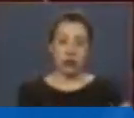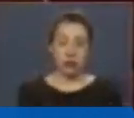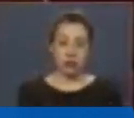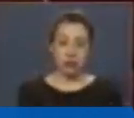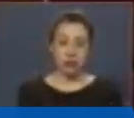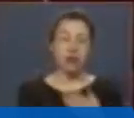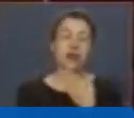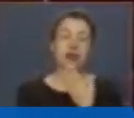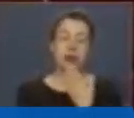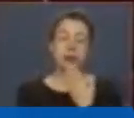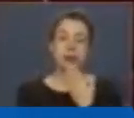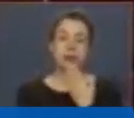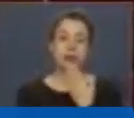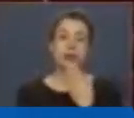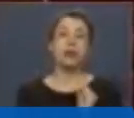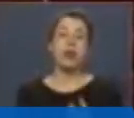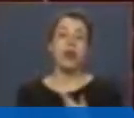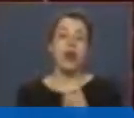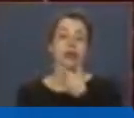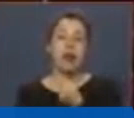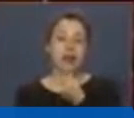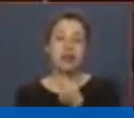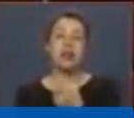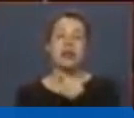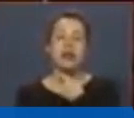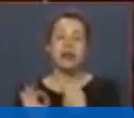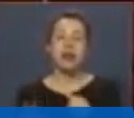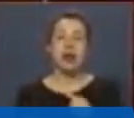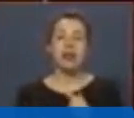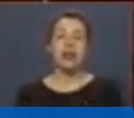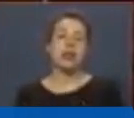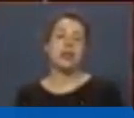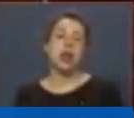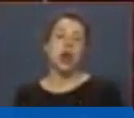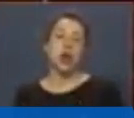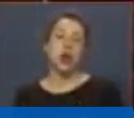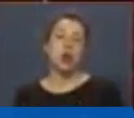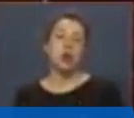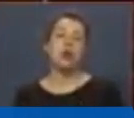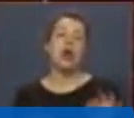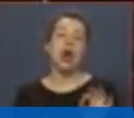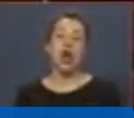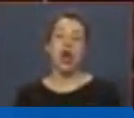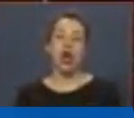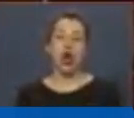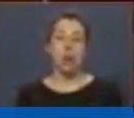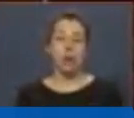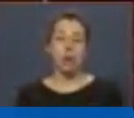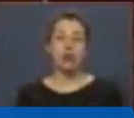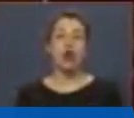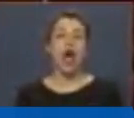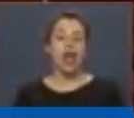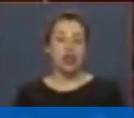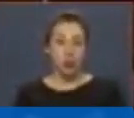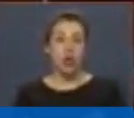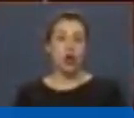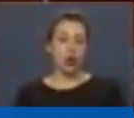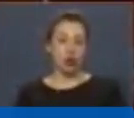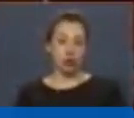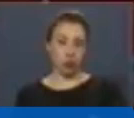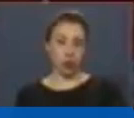y además a facilitar y garantizar el cumplimiento de los compromisos contraídos por los